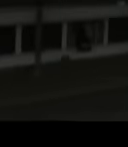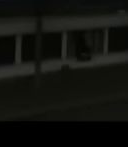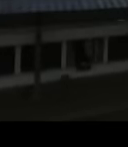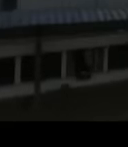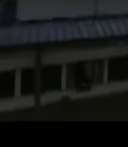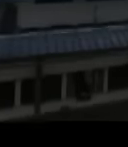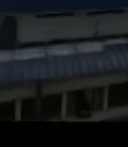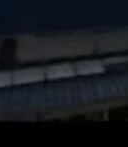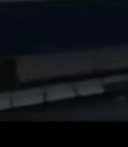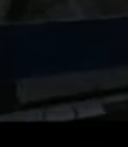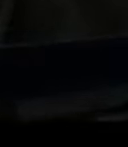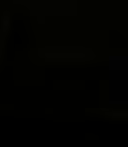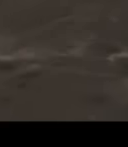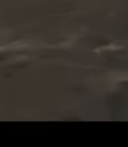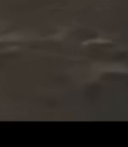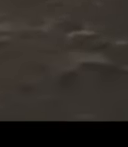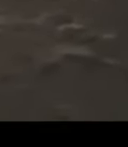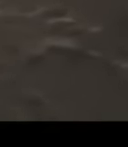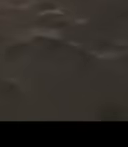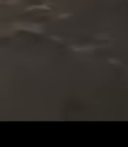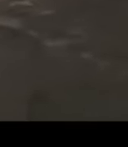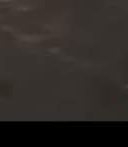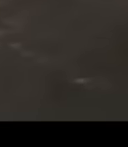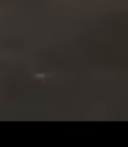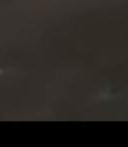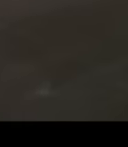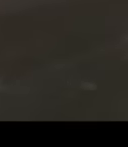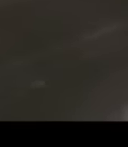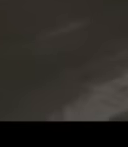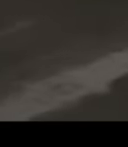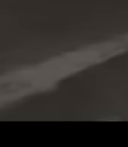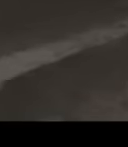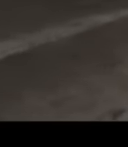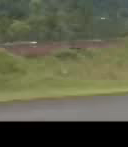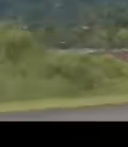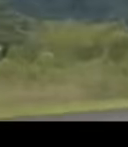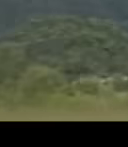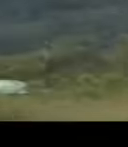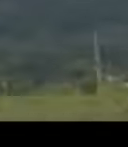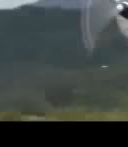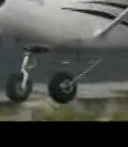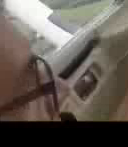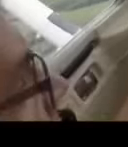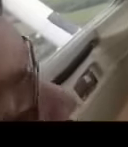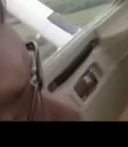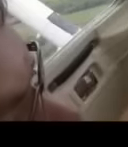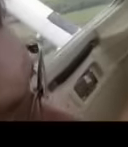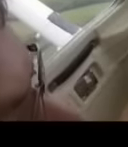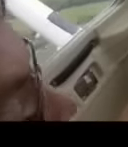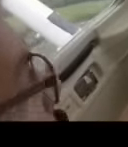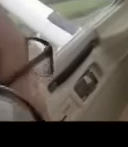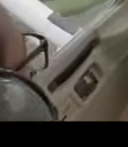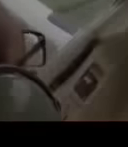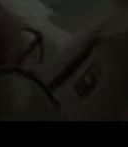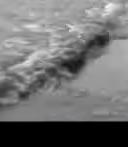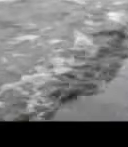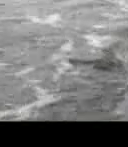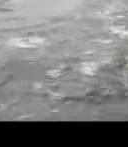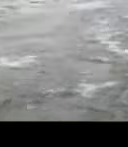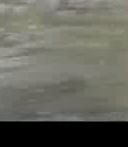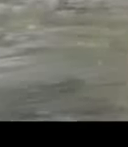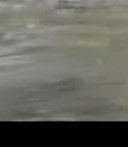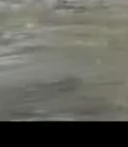De la civilización europea aquí en Sudamérica, dentro de la cueva de los tallos. ¿Izquierda? Sí, izquierda.